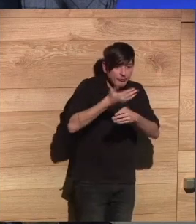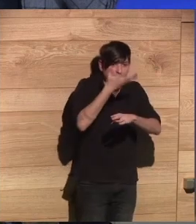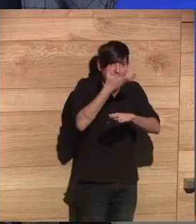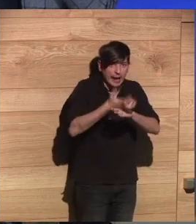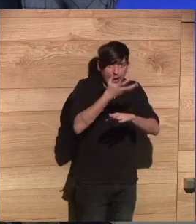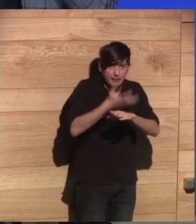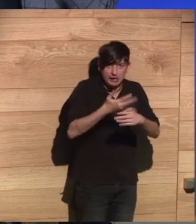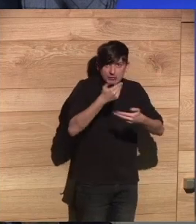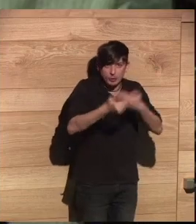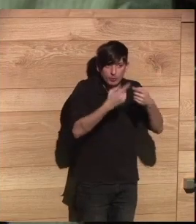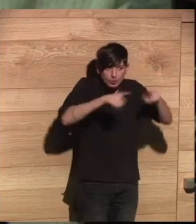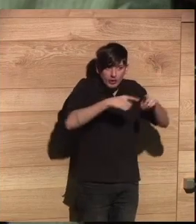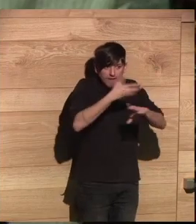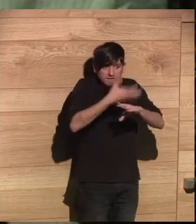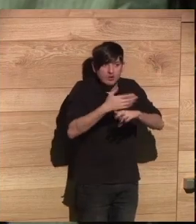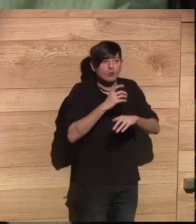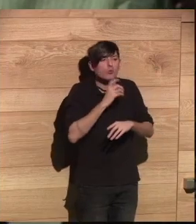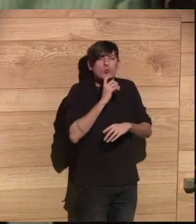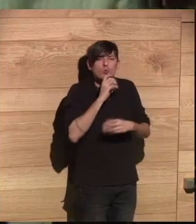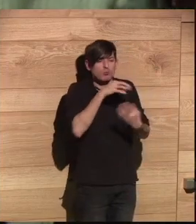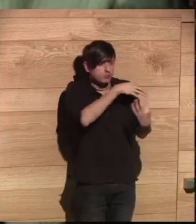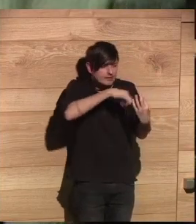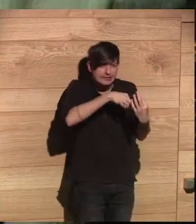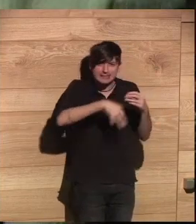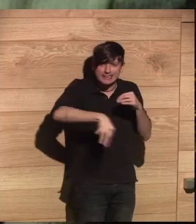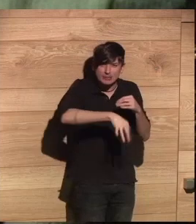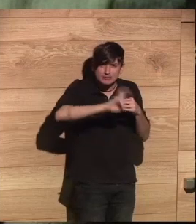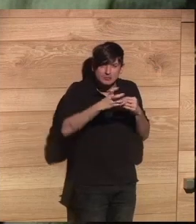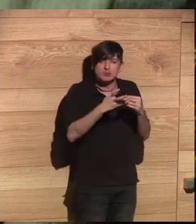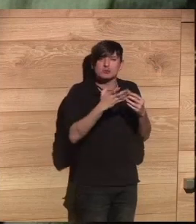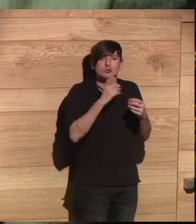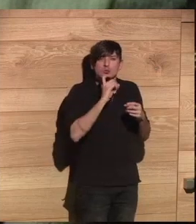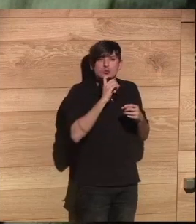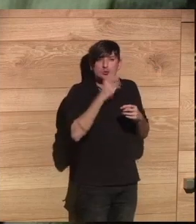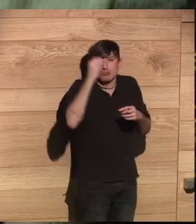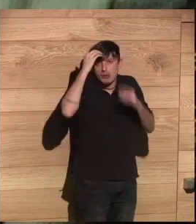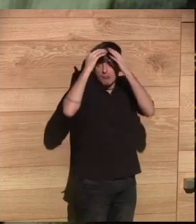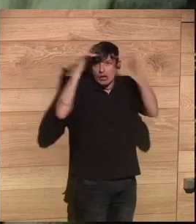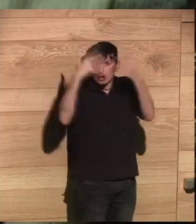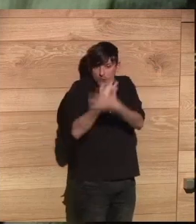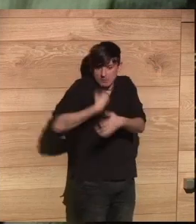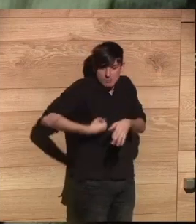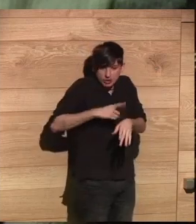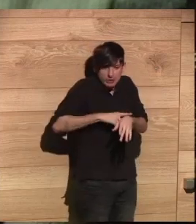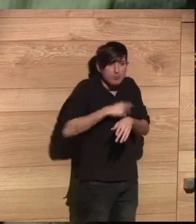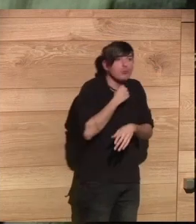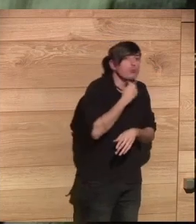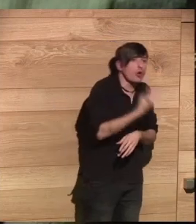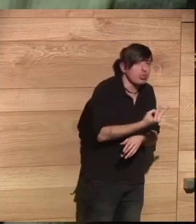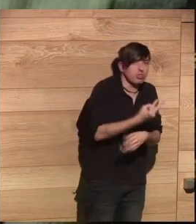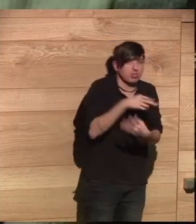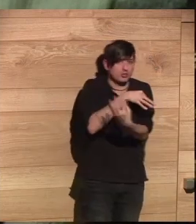grabación y de cómo los intérpretes, porque me he imaginado que todo estaba grabado a la vez, tanto la voz como